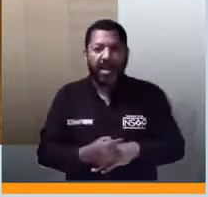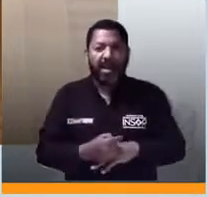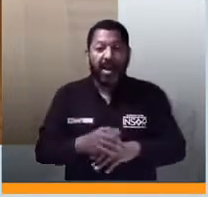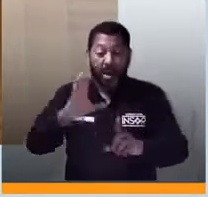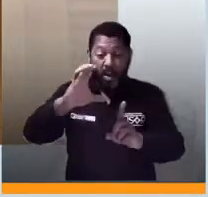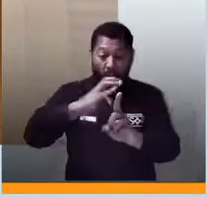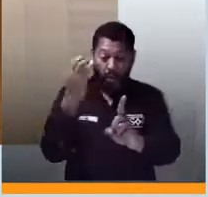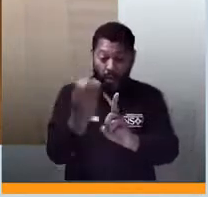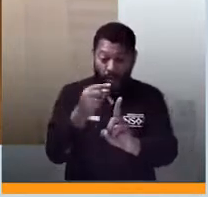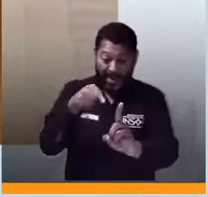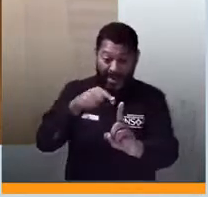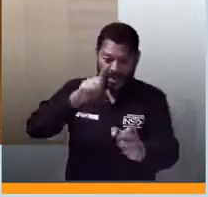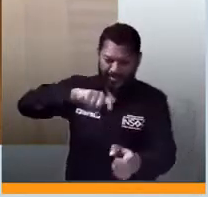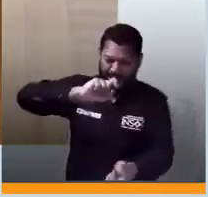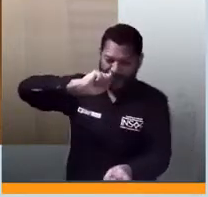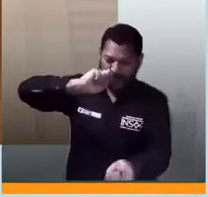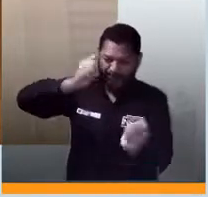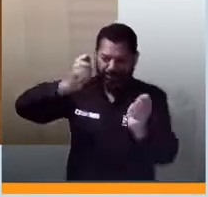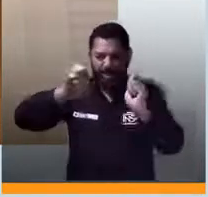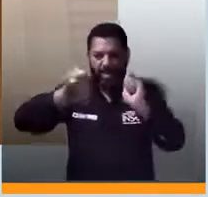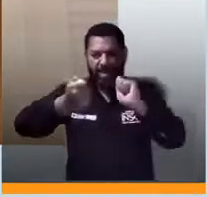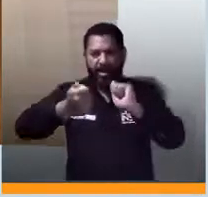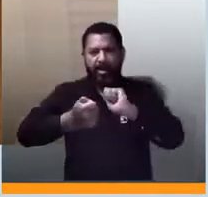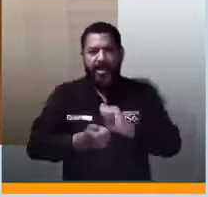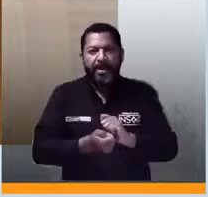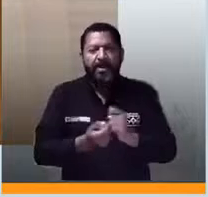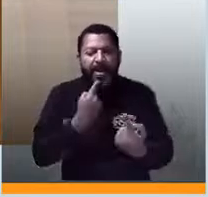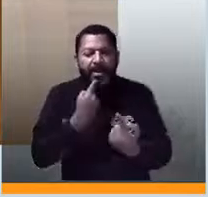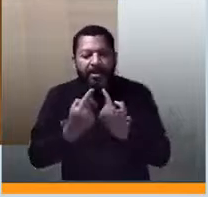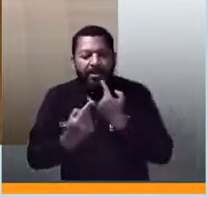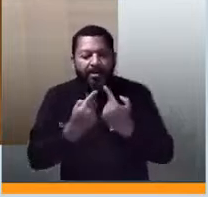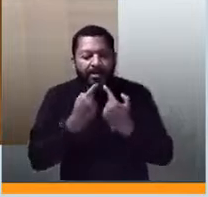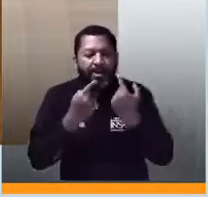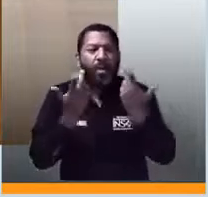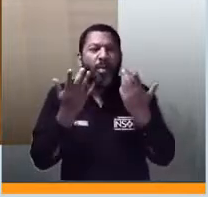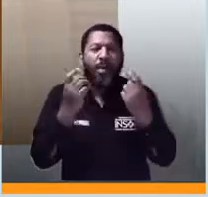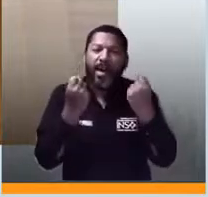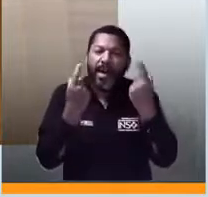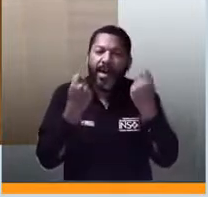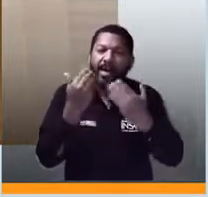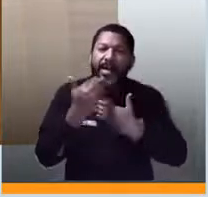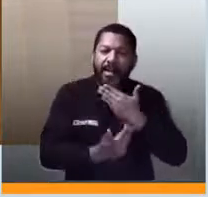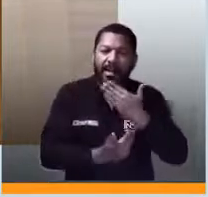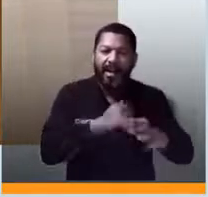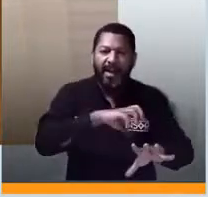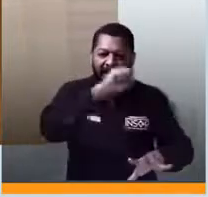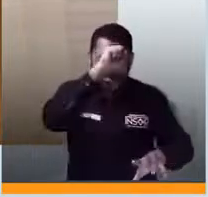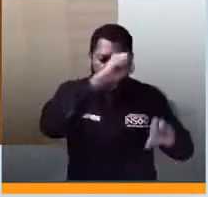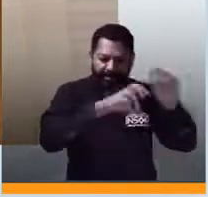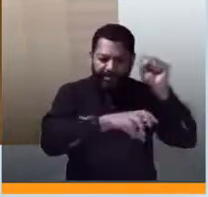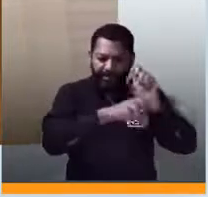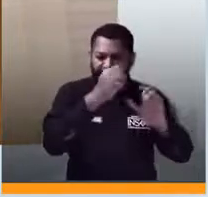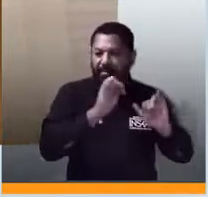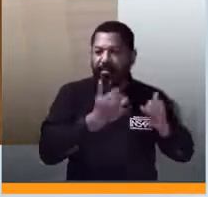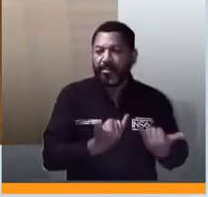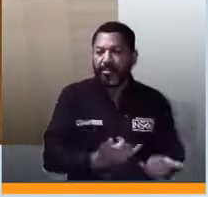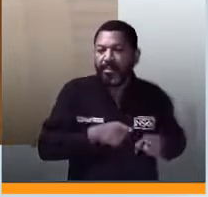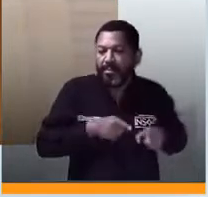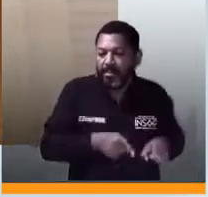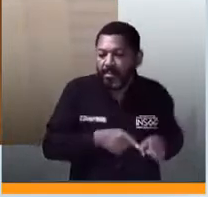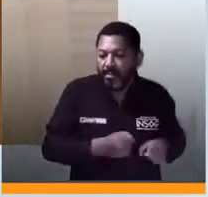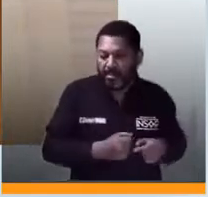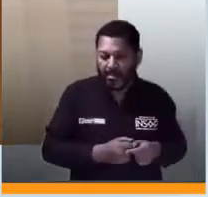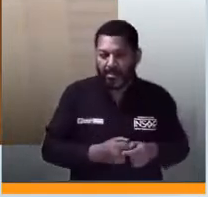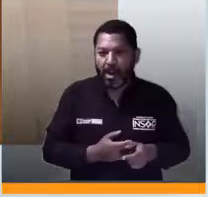tan importante, lo fundamental de conversar, de entender este proceso de aprendizaje nuevo que